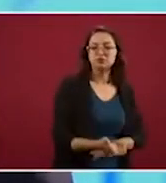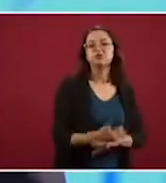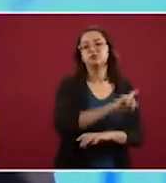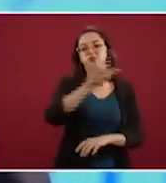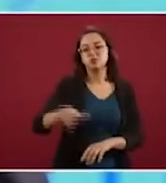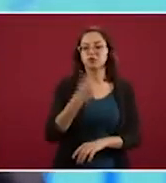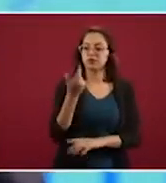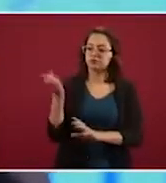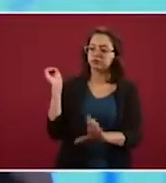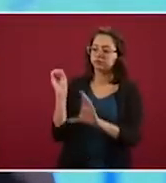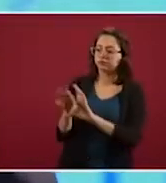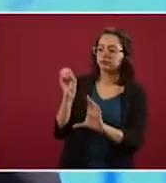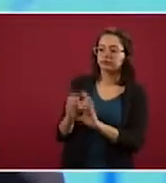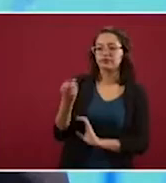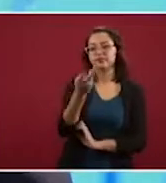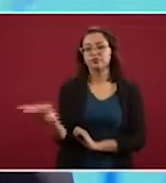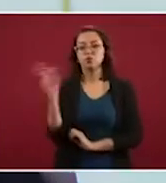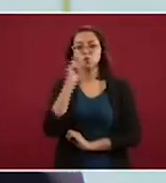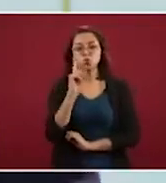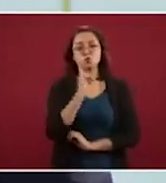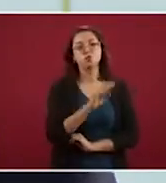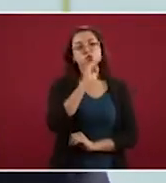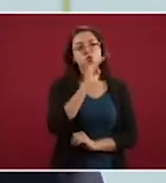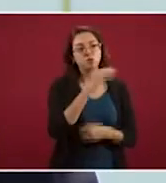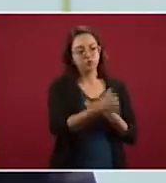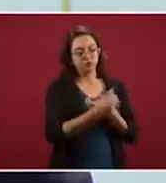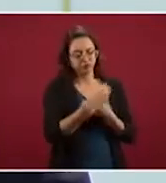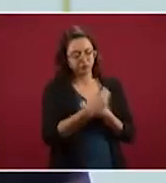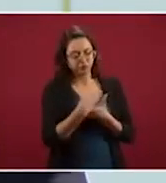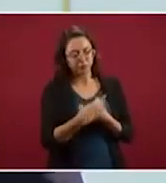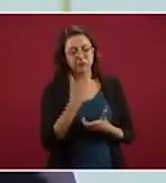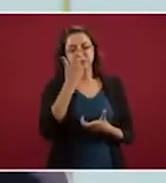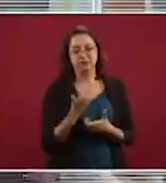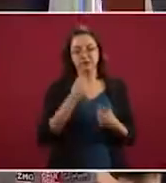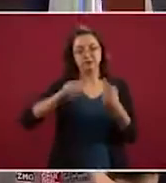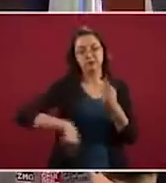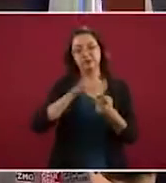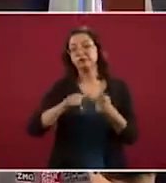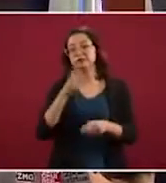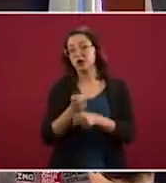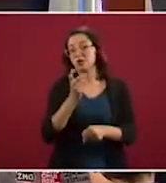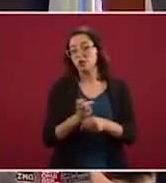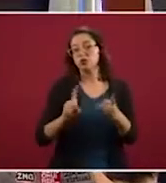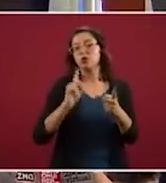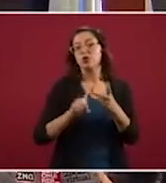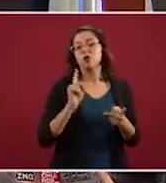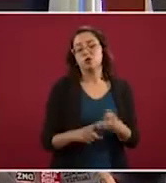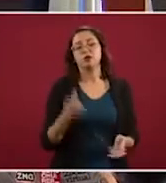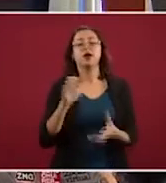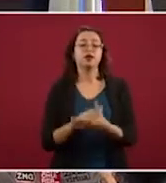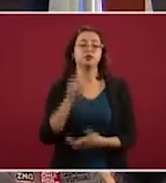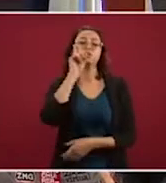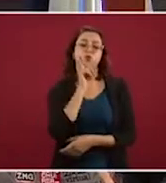son las receptoras de estas remesas y después de las mamás esposas mamás y